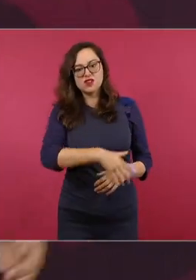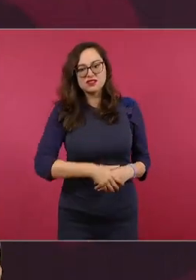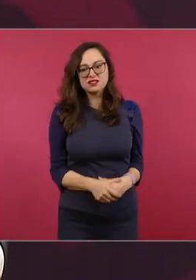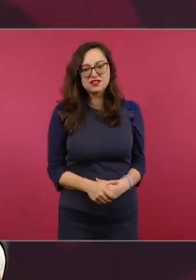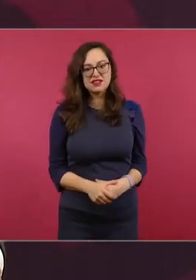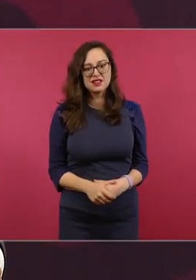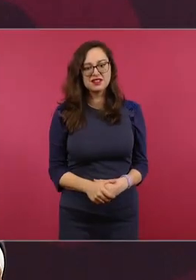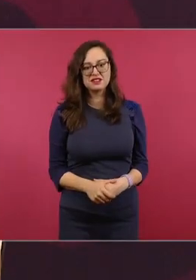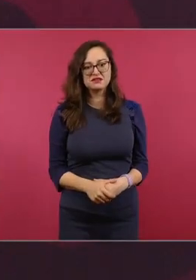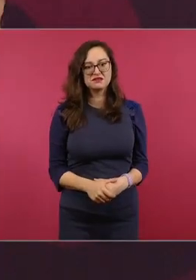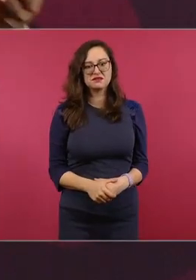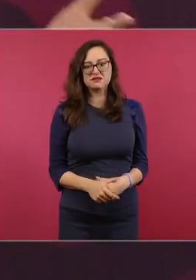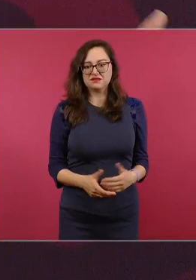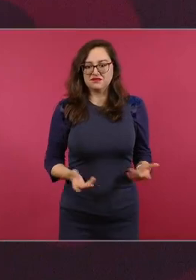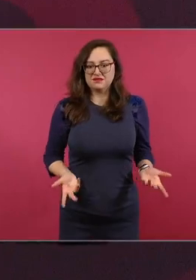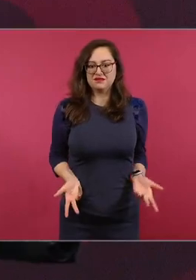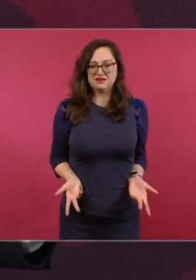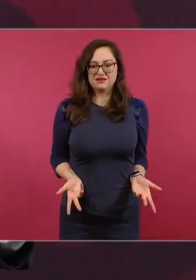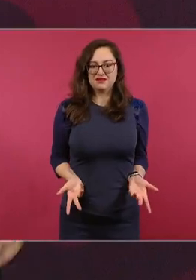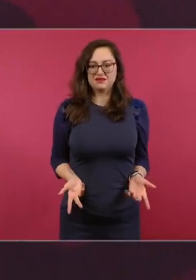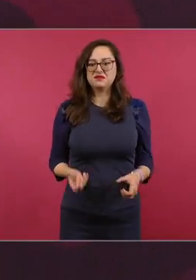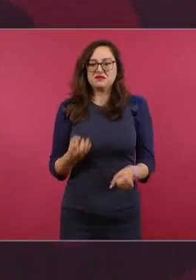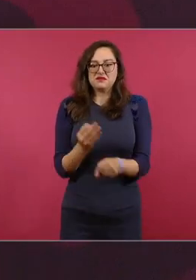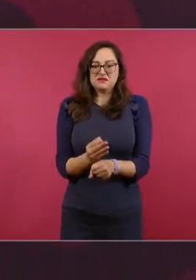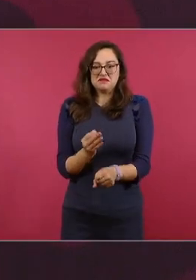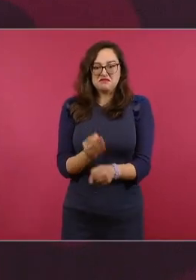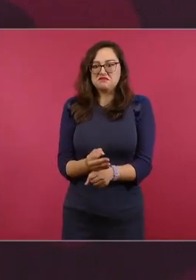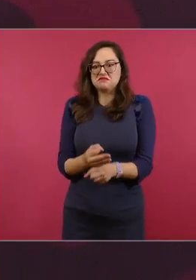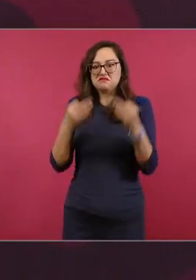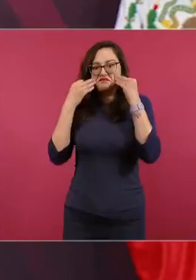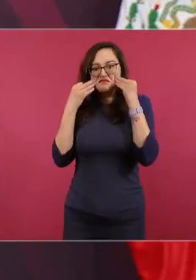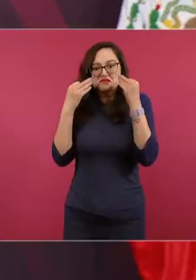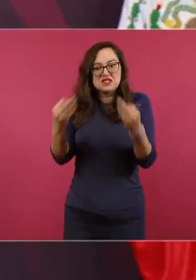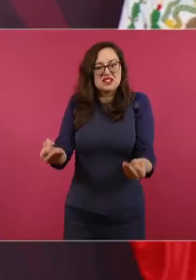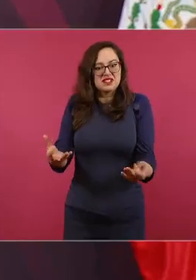planteando, estos dos casos.